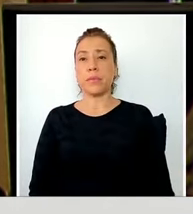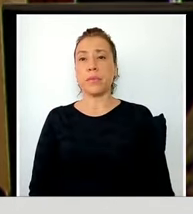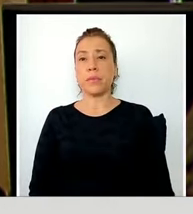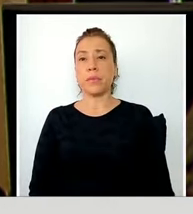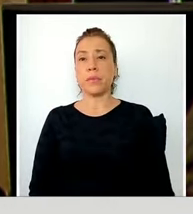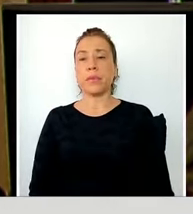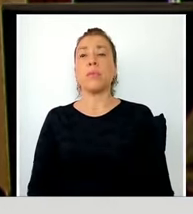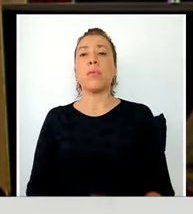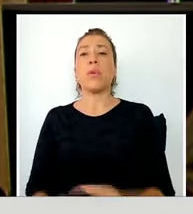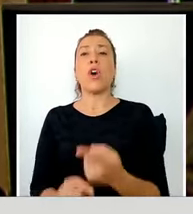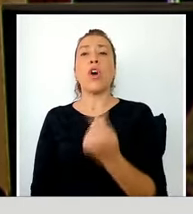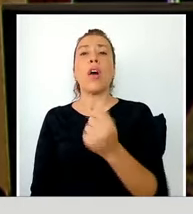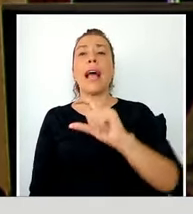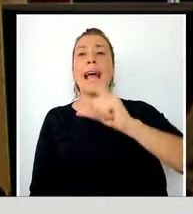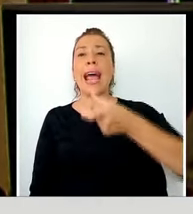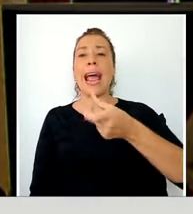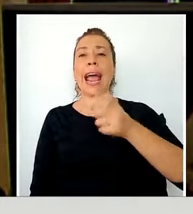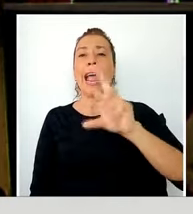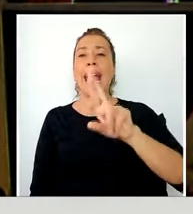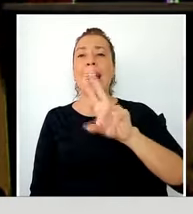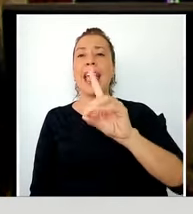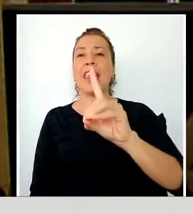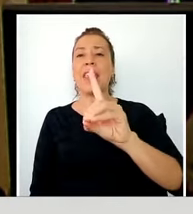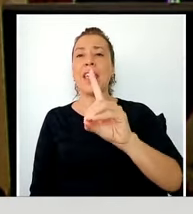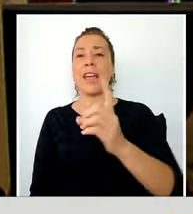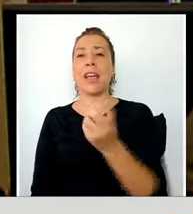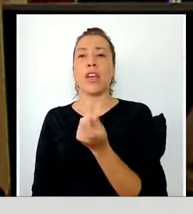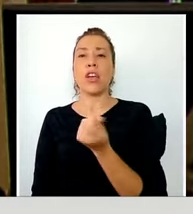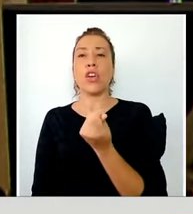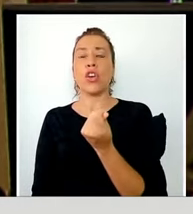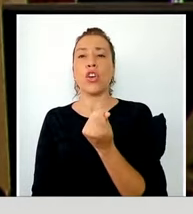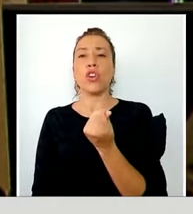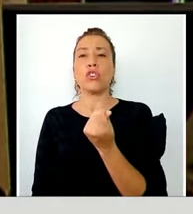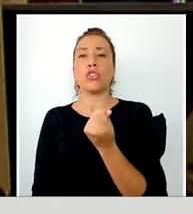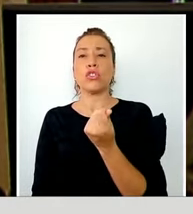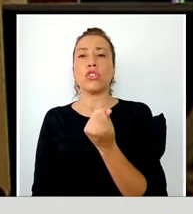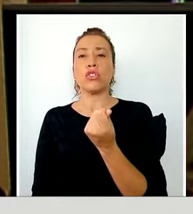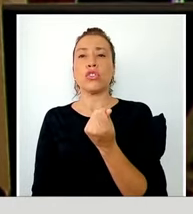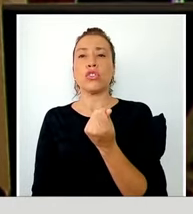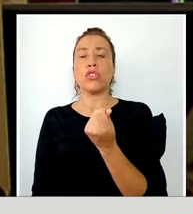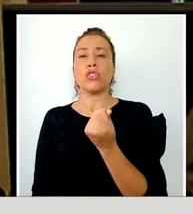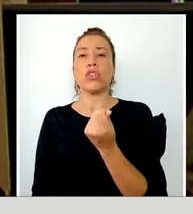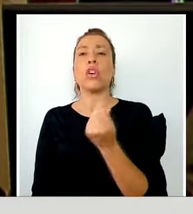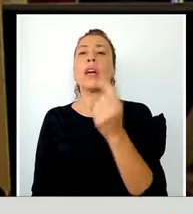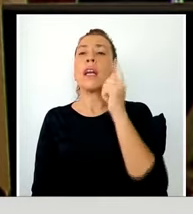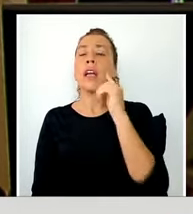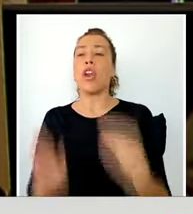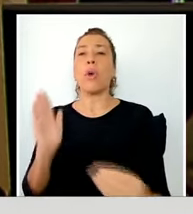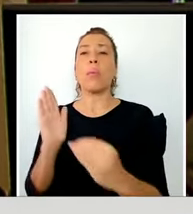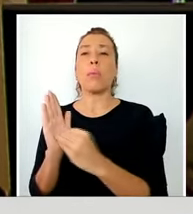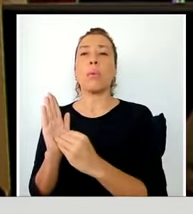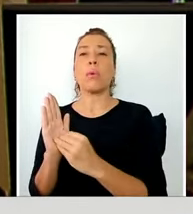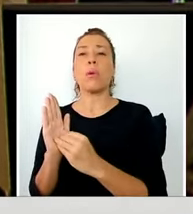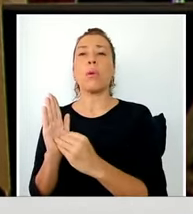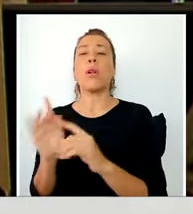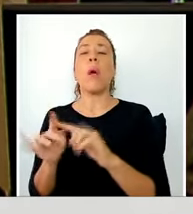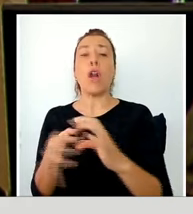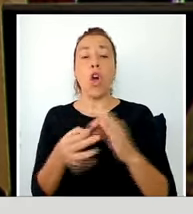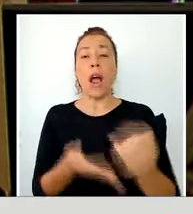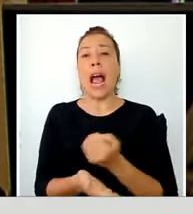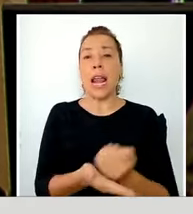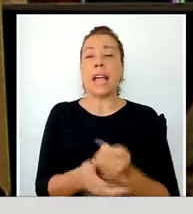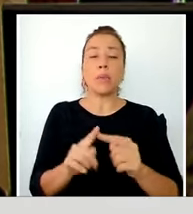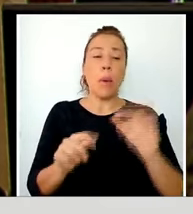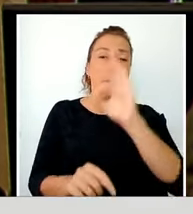grd que se llama que son un costo que viene asignado también un nivel de ganancia proporcional y